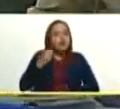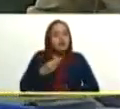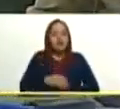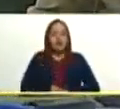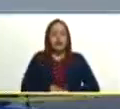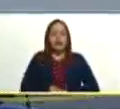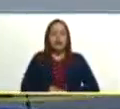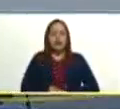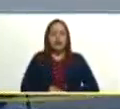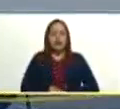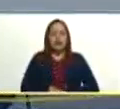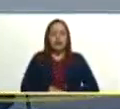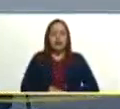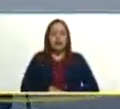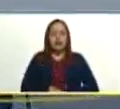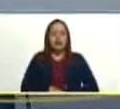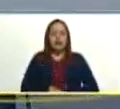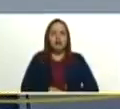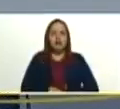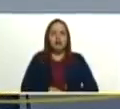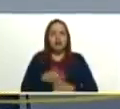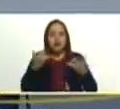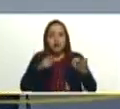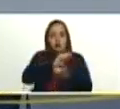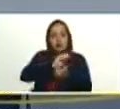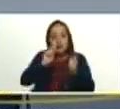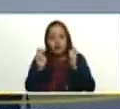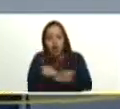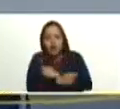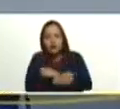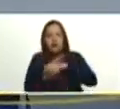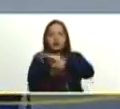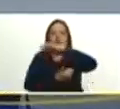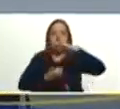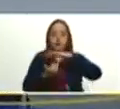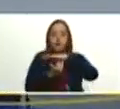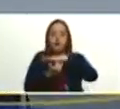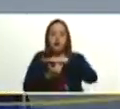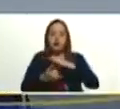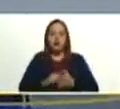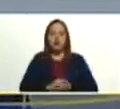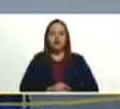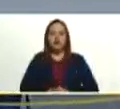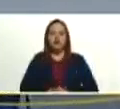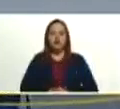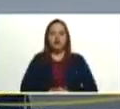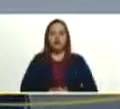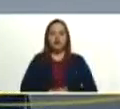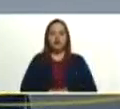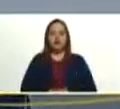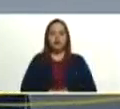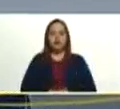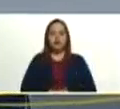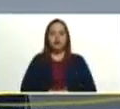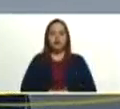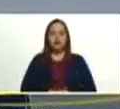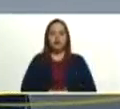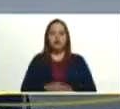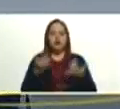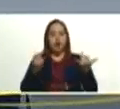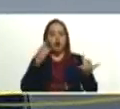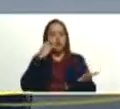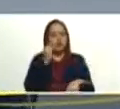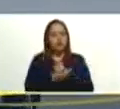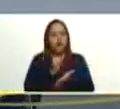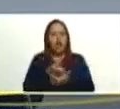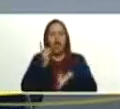experiencias que se metamorfoseen en instituciones. There have been some attempt before. Ya ha habido algunos